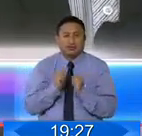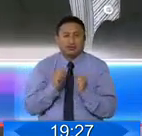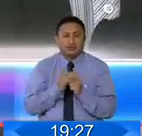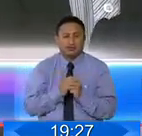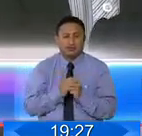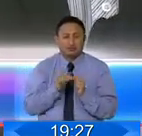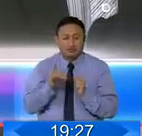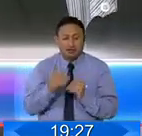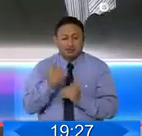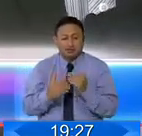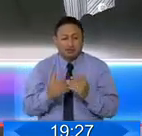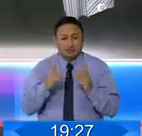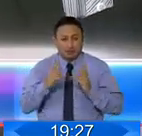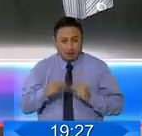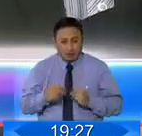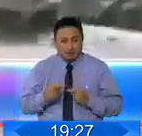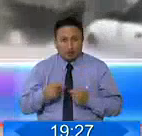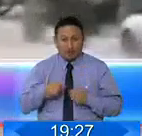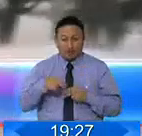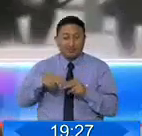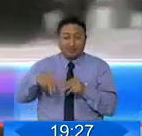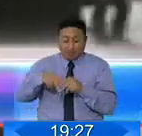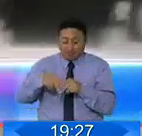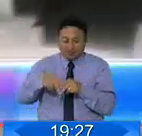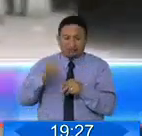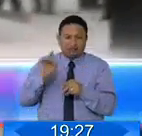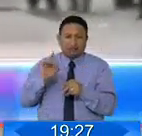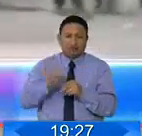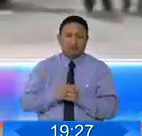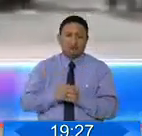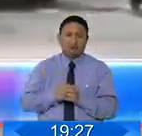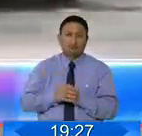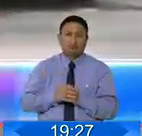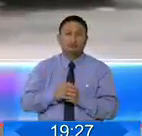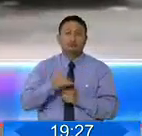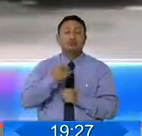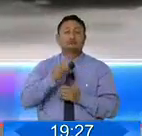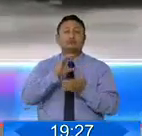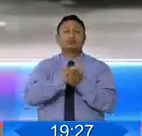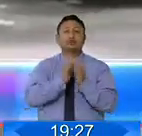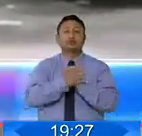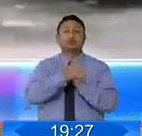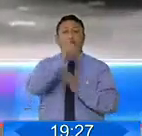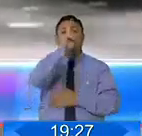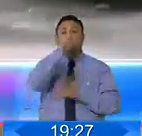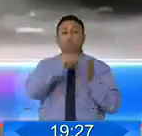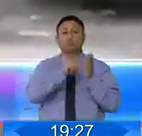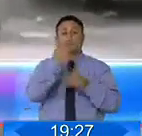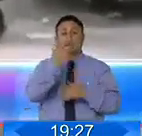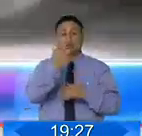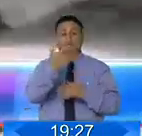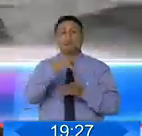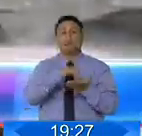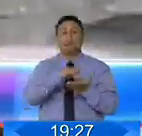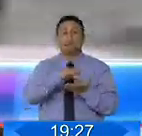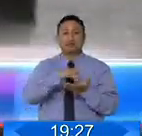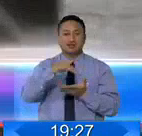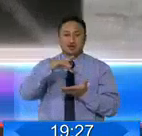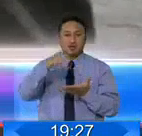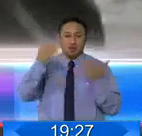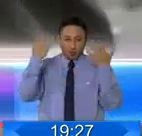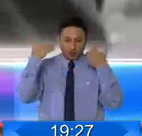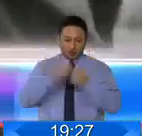le ha perjudicado a sus rodillas. El hecho ocurrió en noviembre del 2013 en una farmacia del norte de Guayaquil, donde